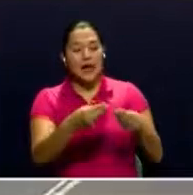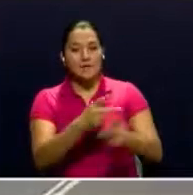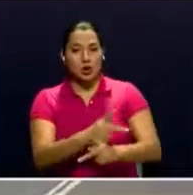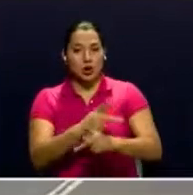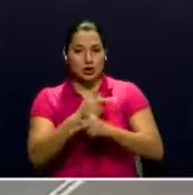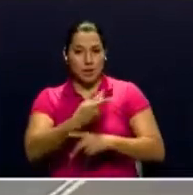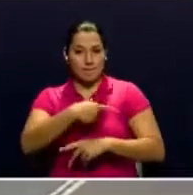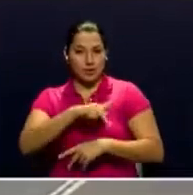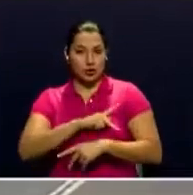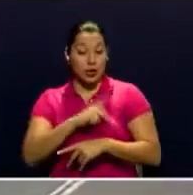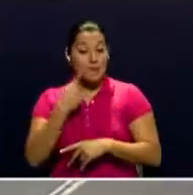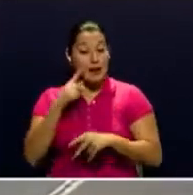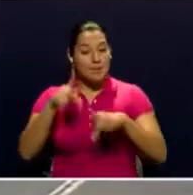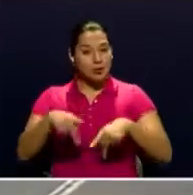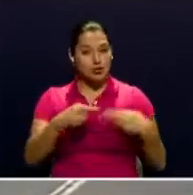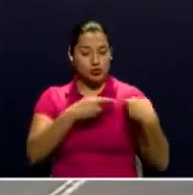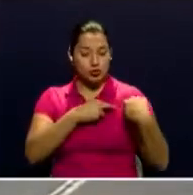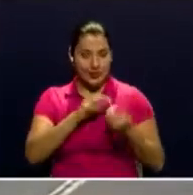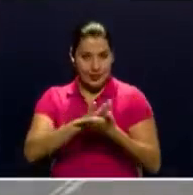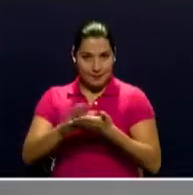para realizar esa tarea.